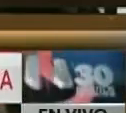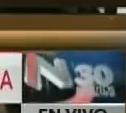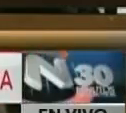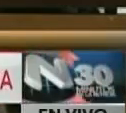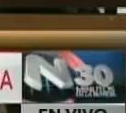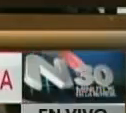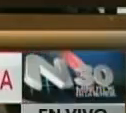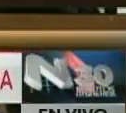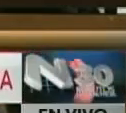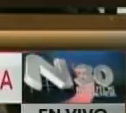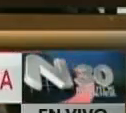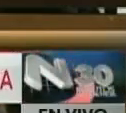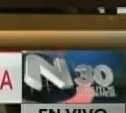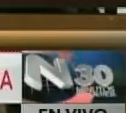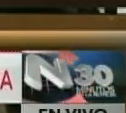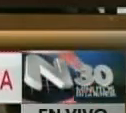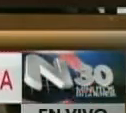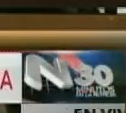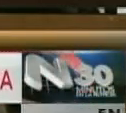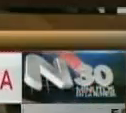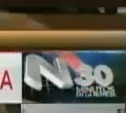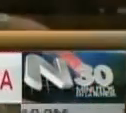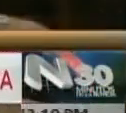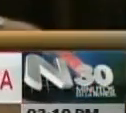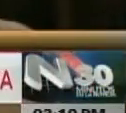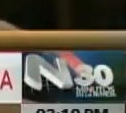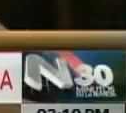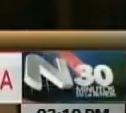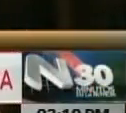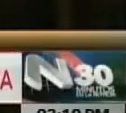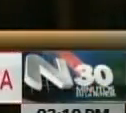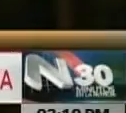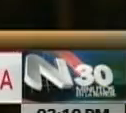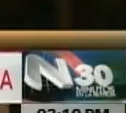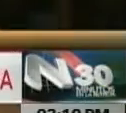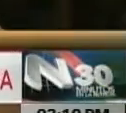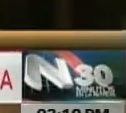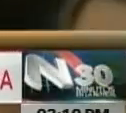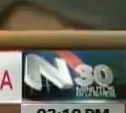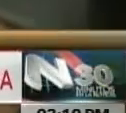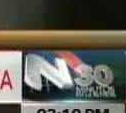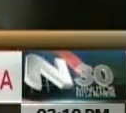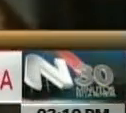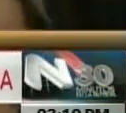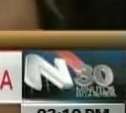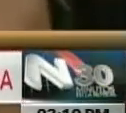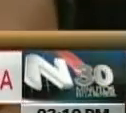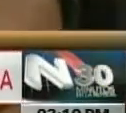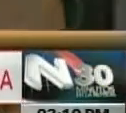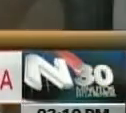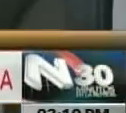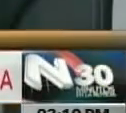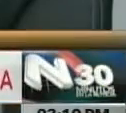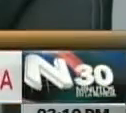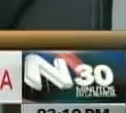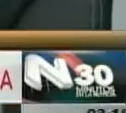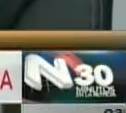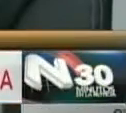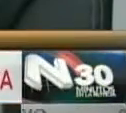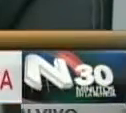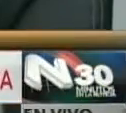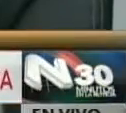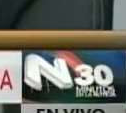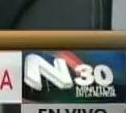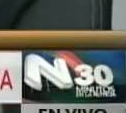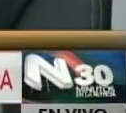tenemos cuestiones relacionadas con mecanismos de implementación. El punto 6 habla de refrendación